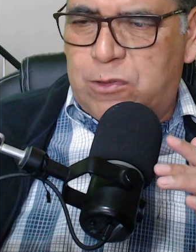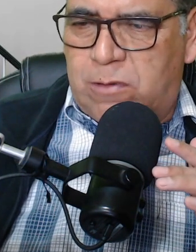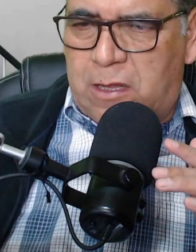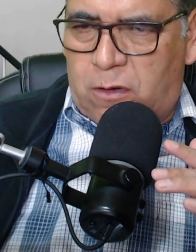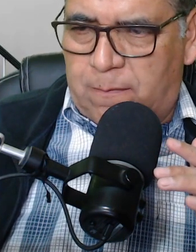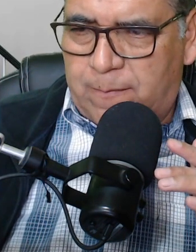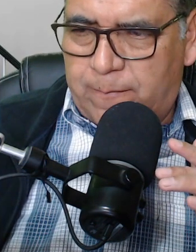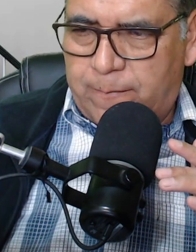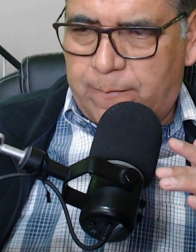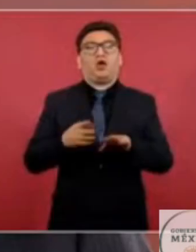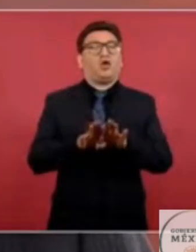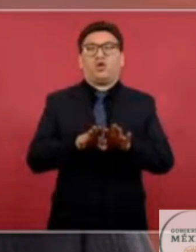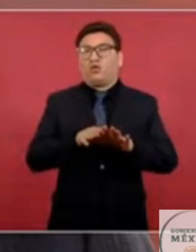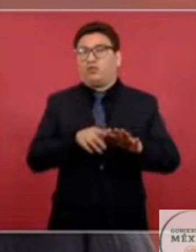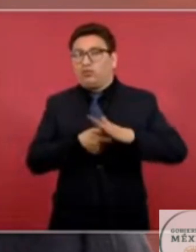Manuel López Obrador.